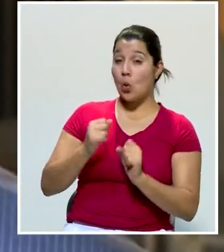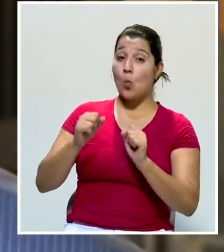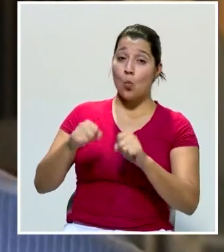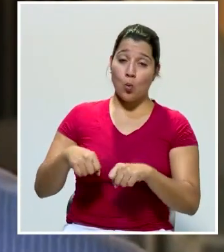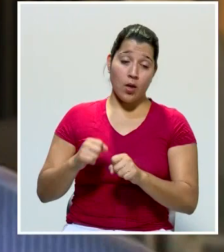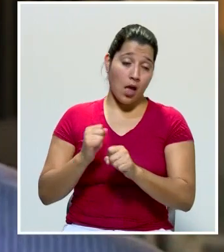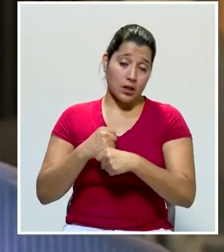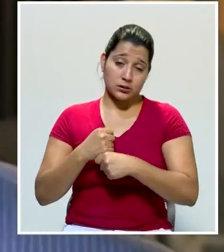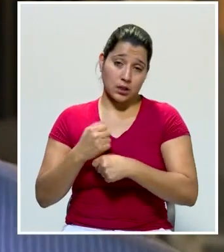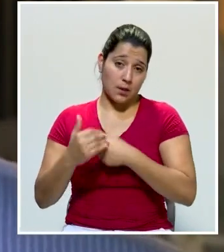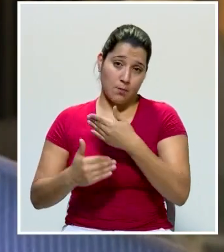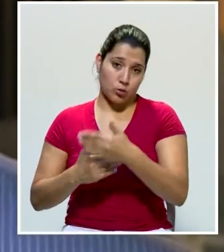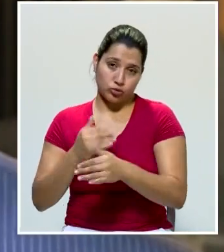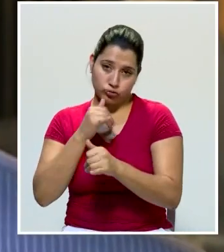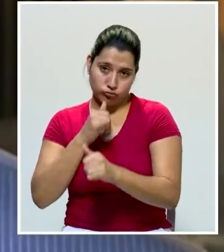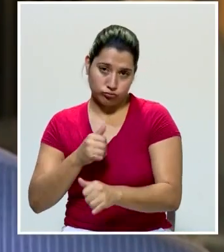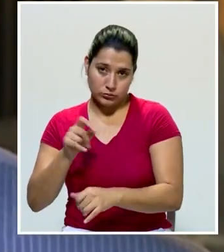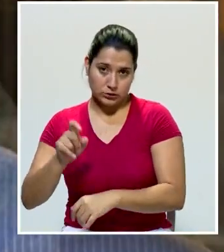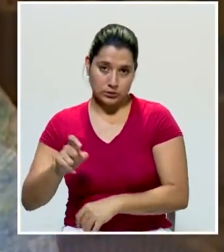acciones correspondientes.